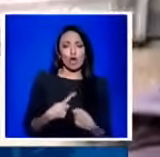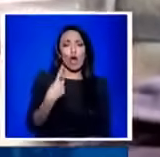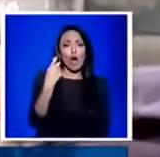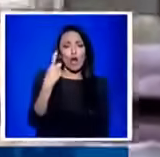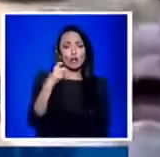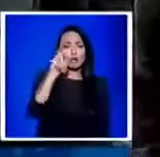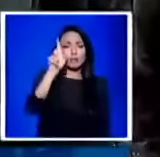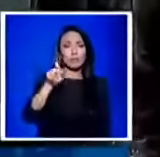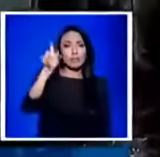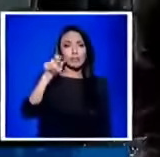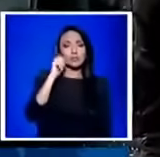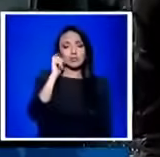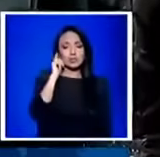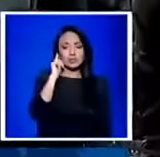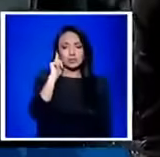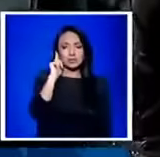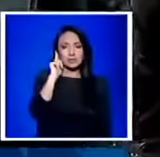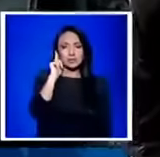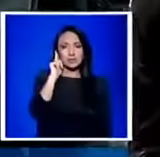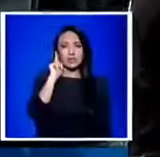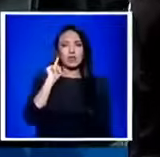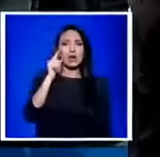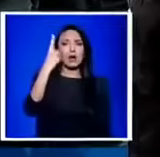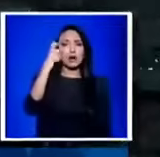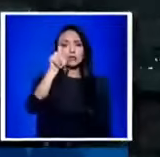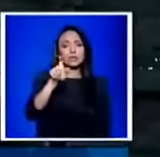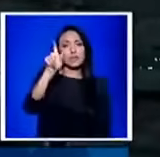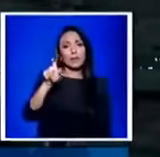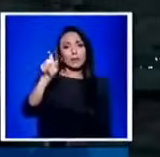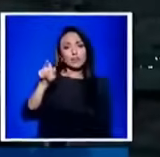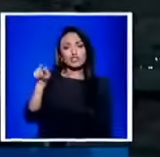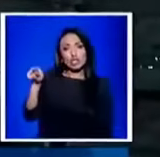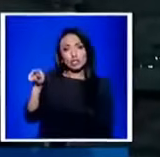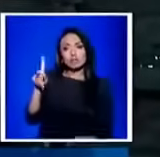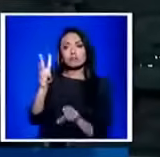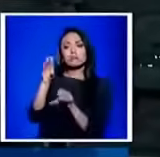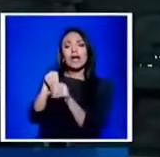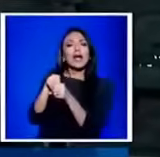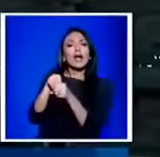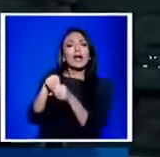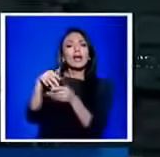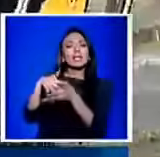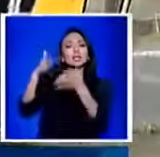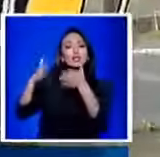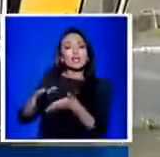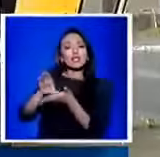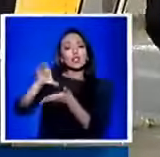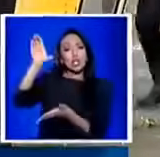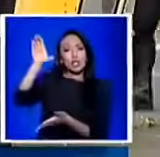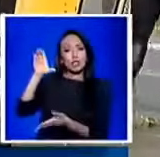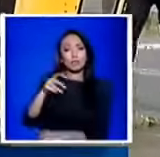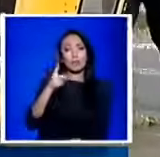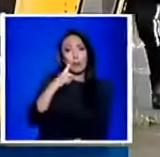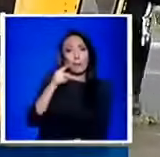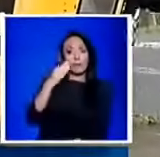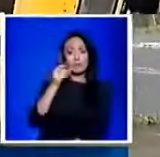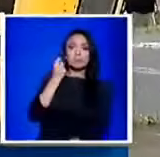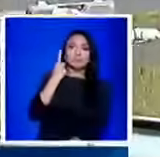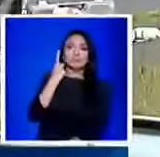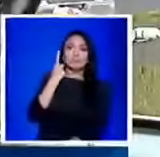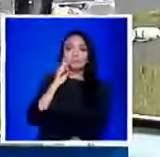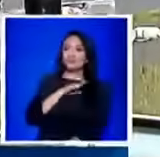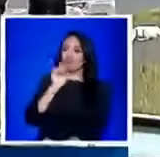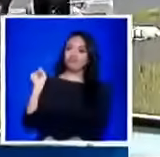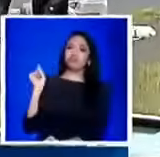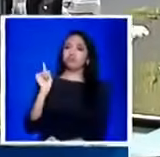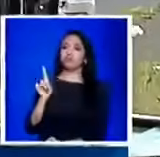resultaron golpeados son estudiantes de la Unidad Educativa Fernández Madrid. Los padres de familia, tras enterarse del accidente de tránsito,